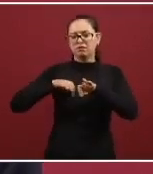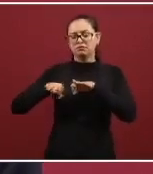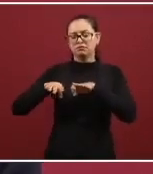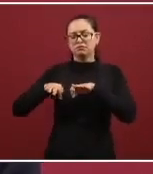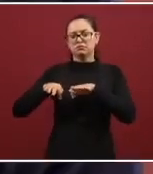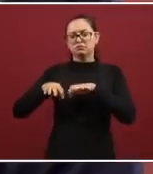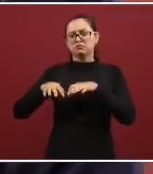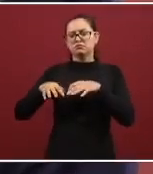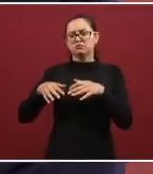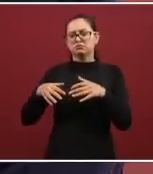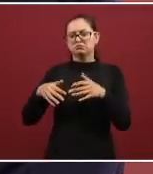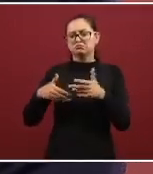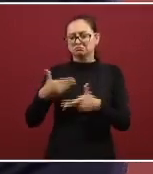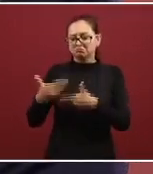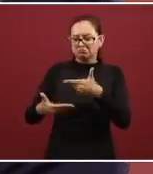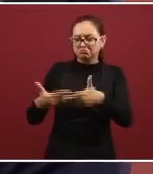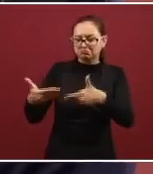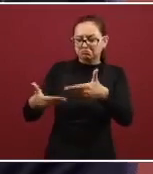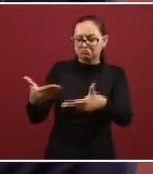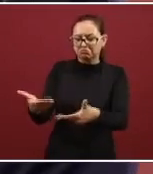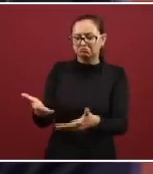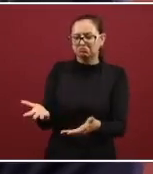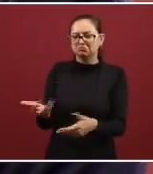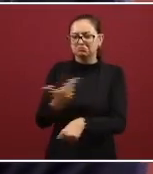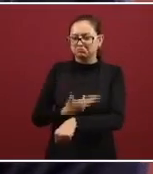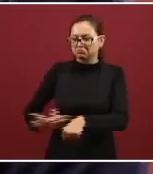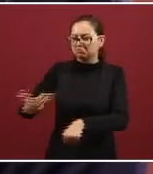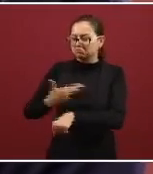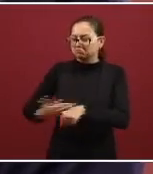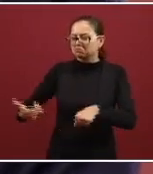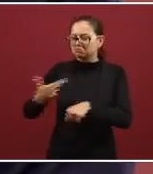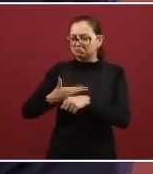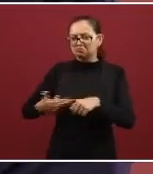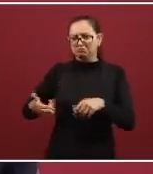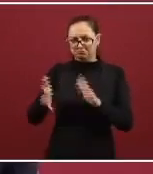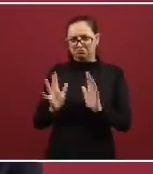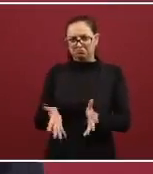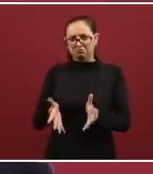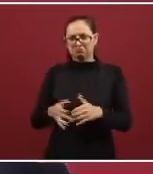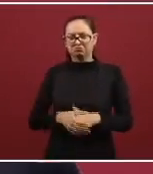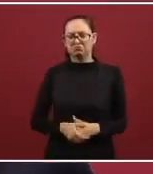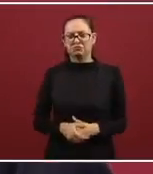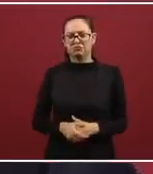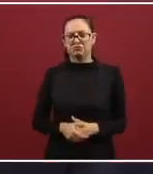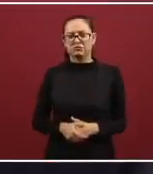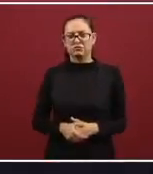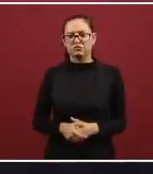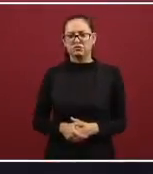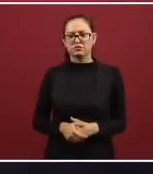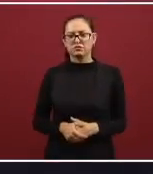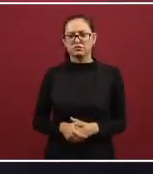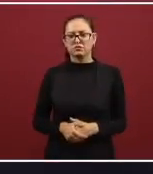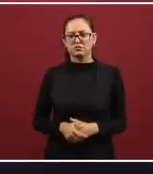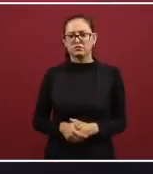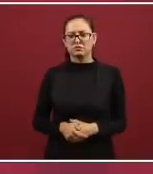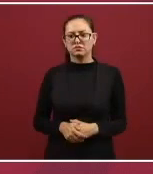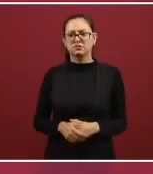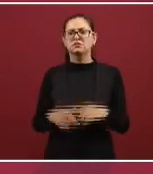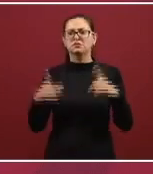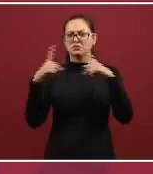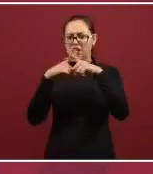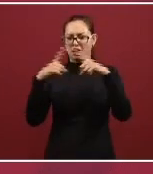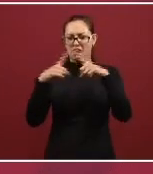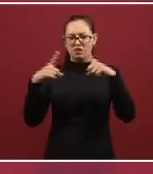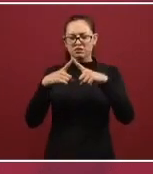ya se están estableciendo relaciones. Las iglesias evangélicas hacen lo